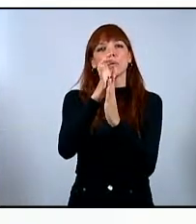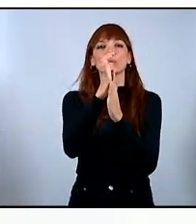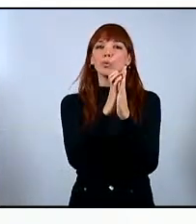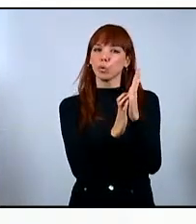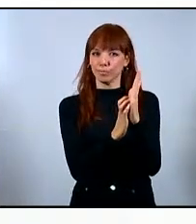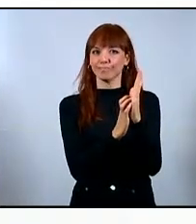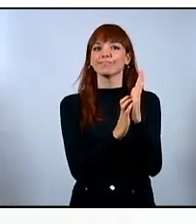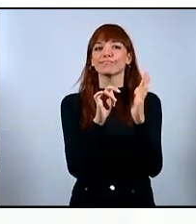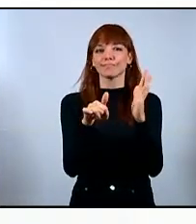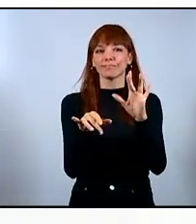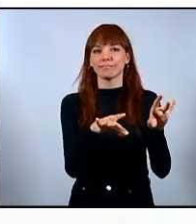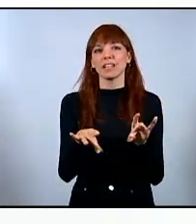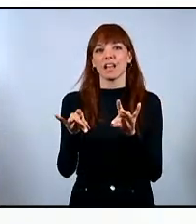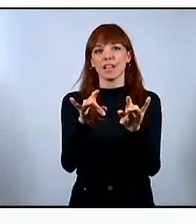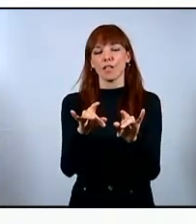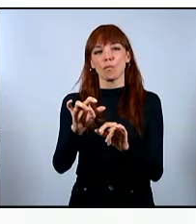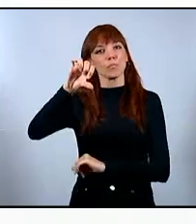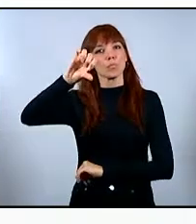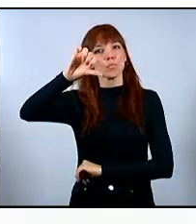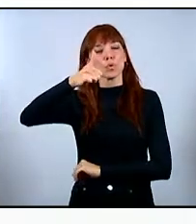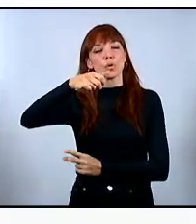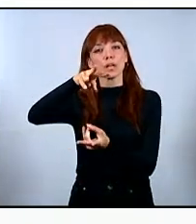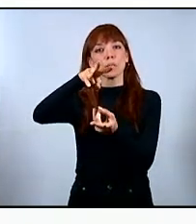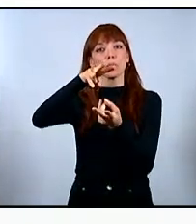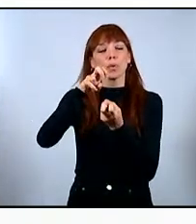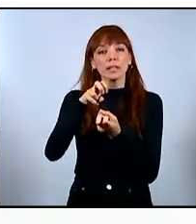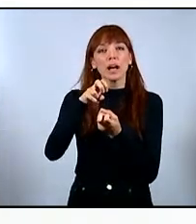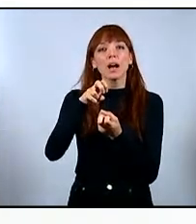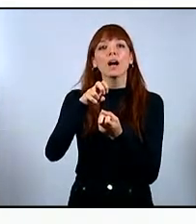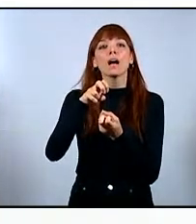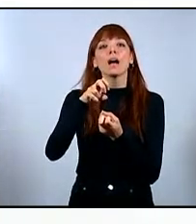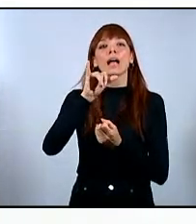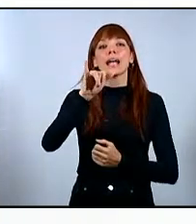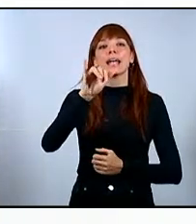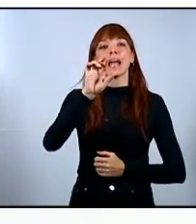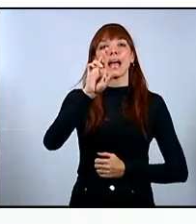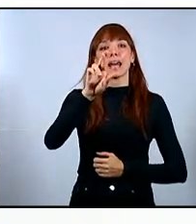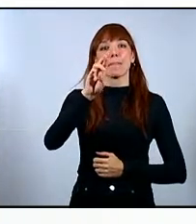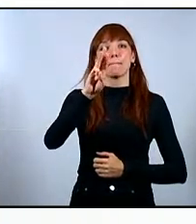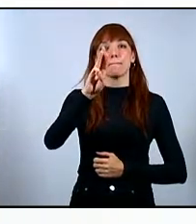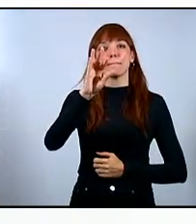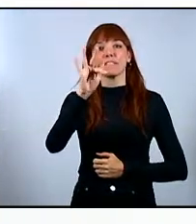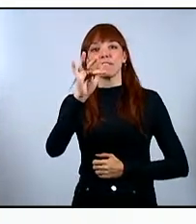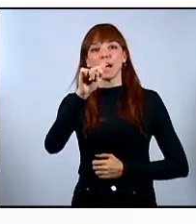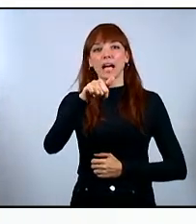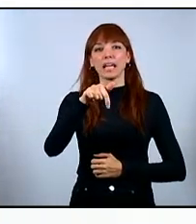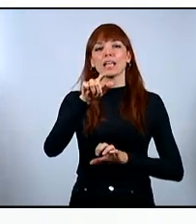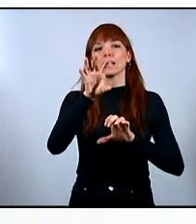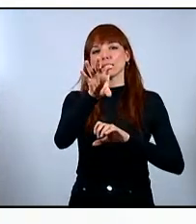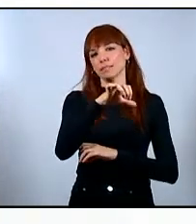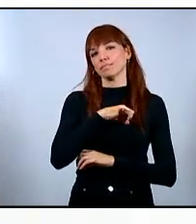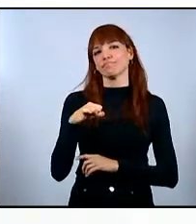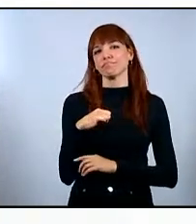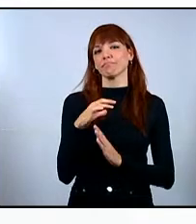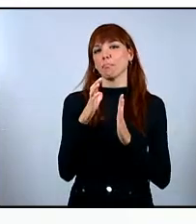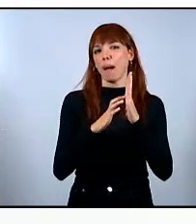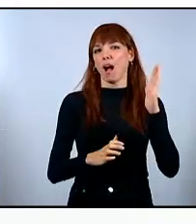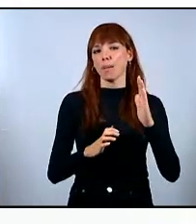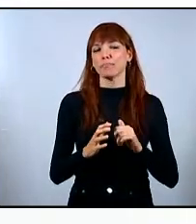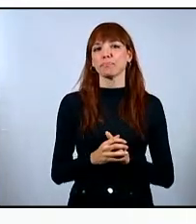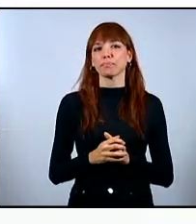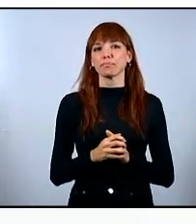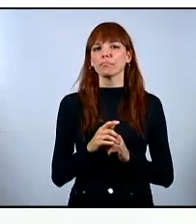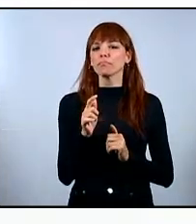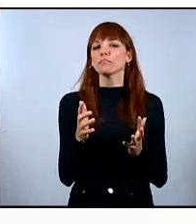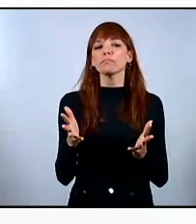y aprobamos la bajada del impuesto sobre la renta de las personas físicas en el tramo autonómico. Esta bajada va a